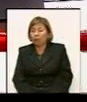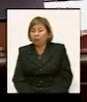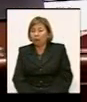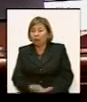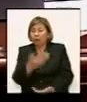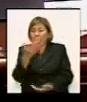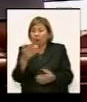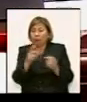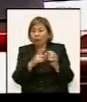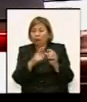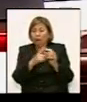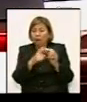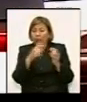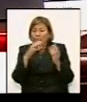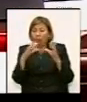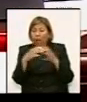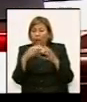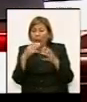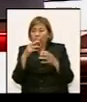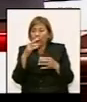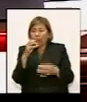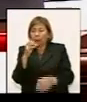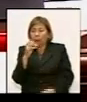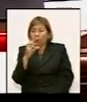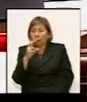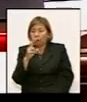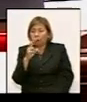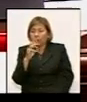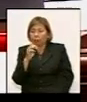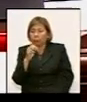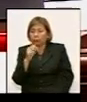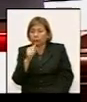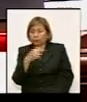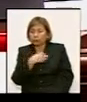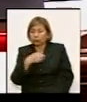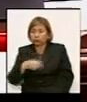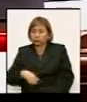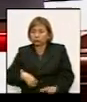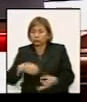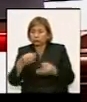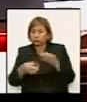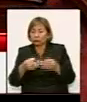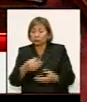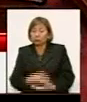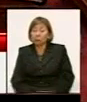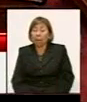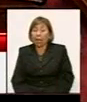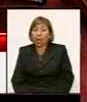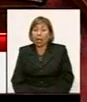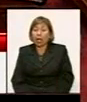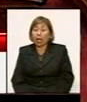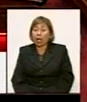Tiene el uso de la palabra el señor congresista Oliva Corrales en su condición de presidente de la Comisión de Justicia.